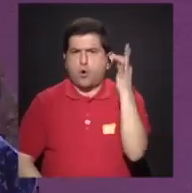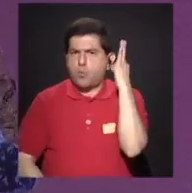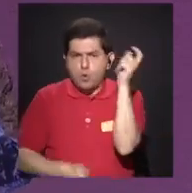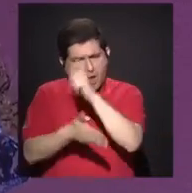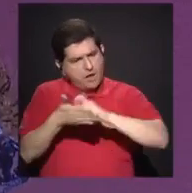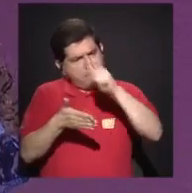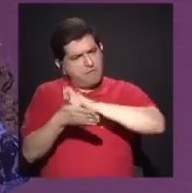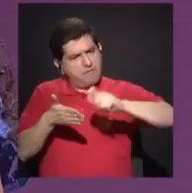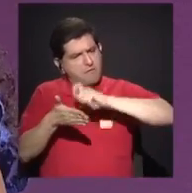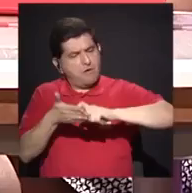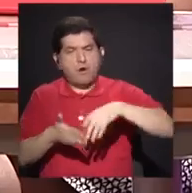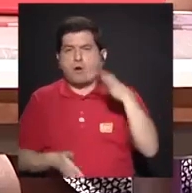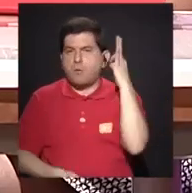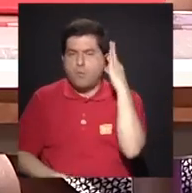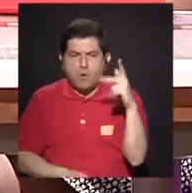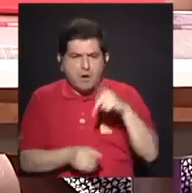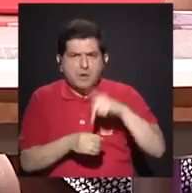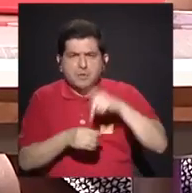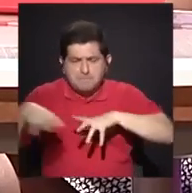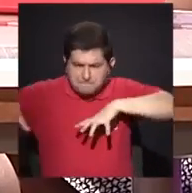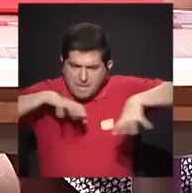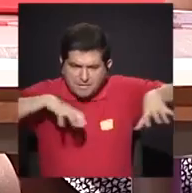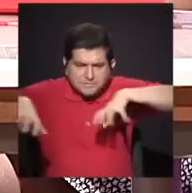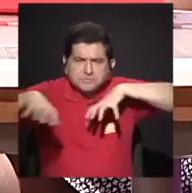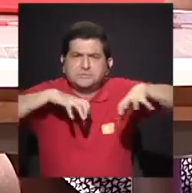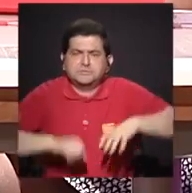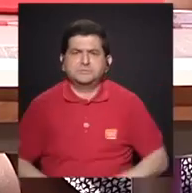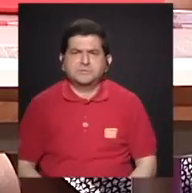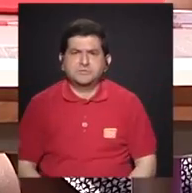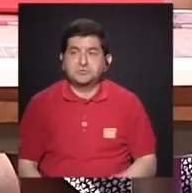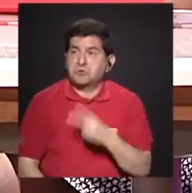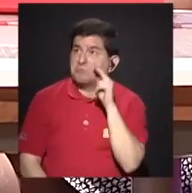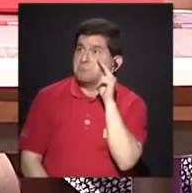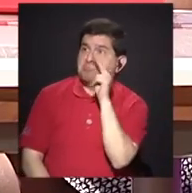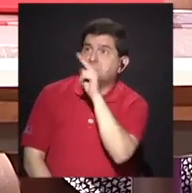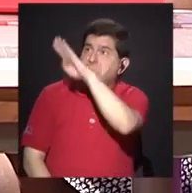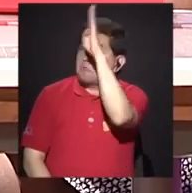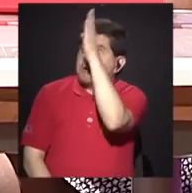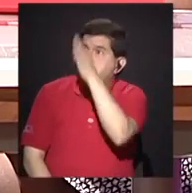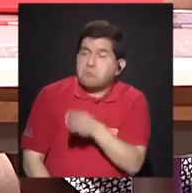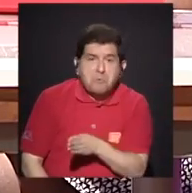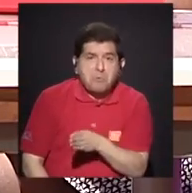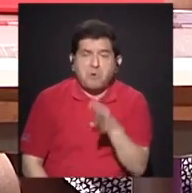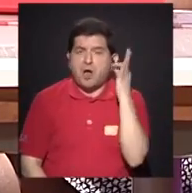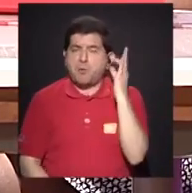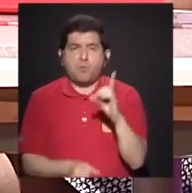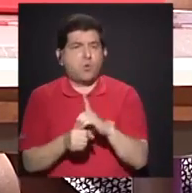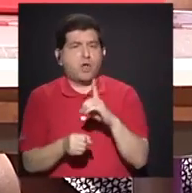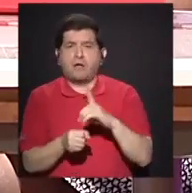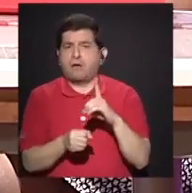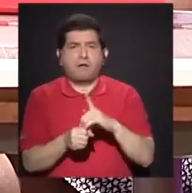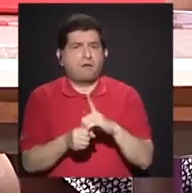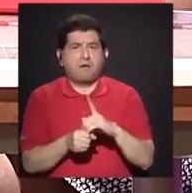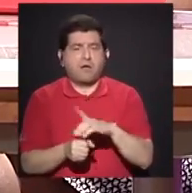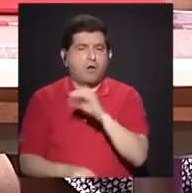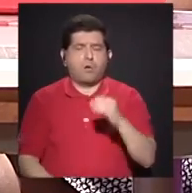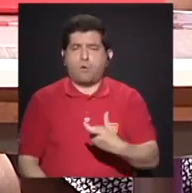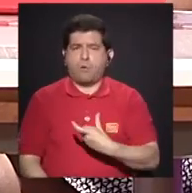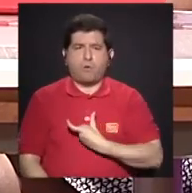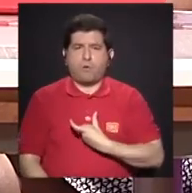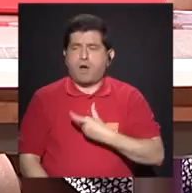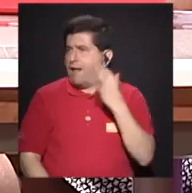escriben, que hay mujeres que participan activamente, si no ve nunca ninguna mujer diputada, ninguna